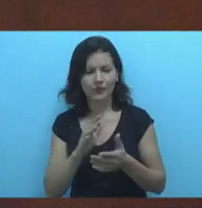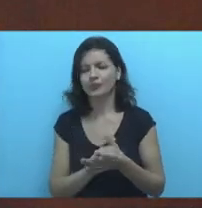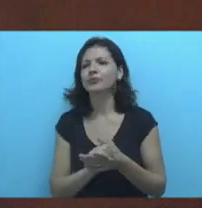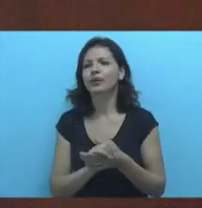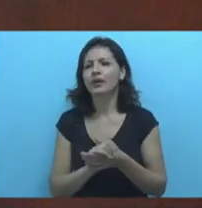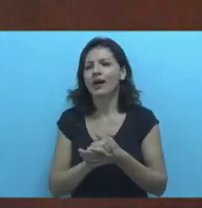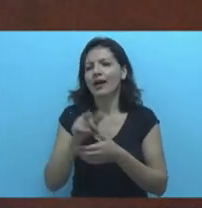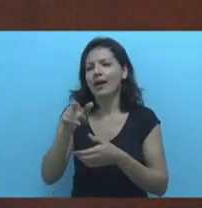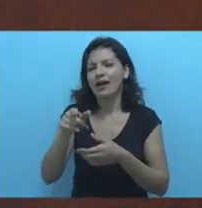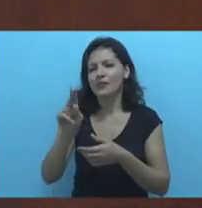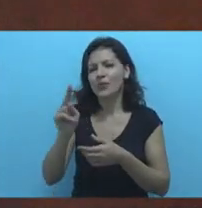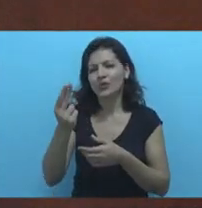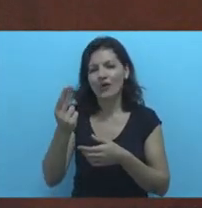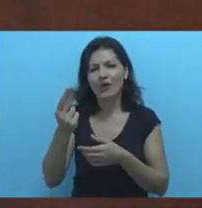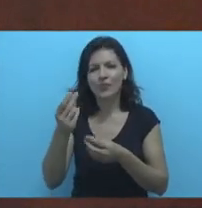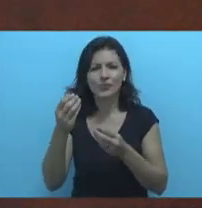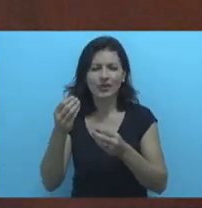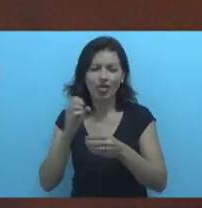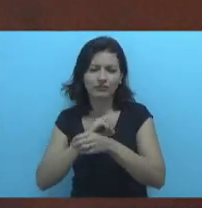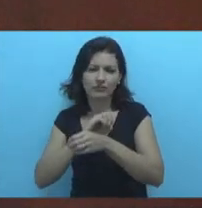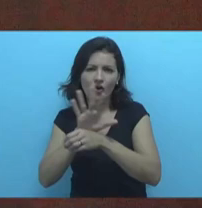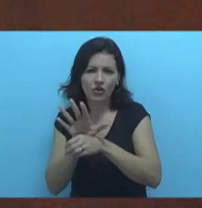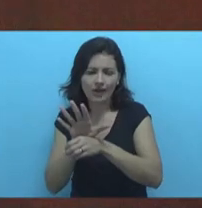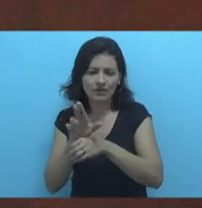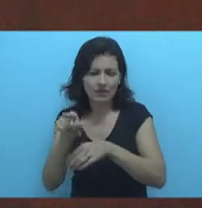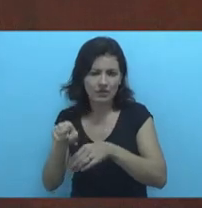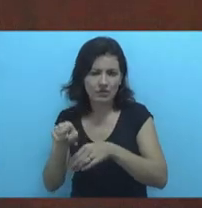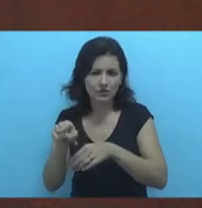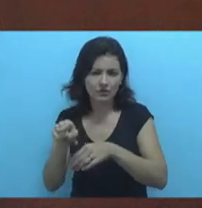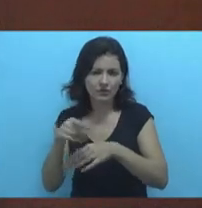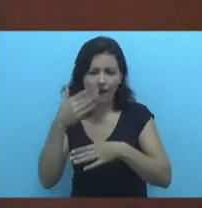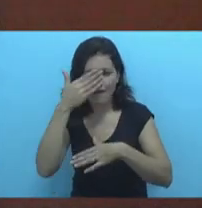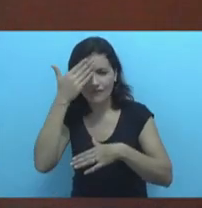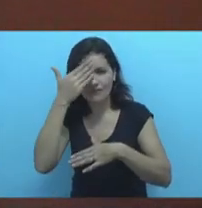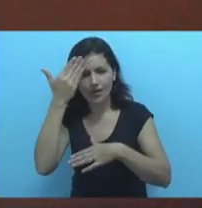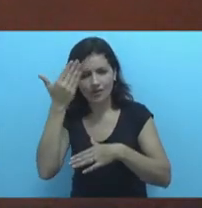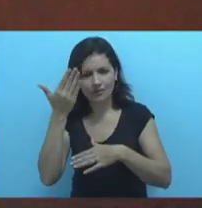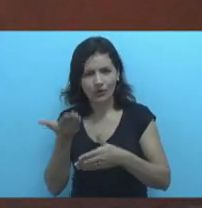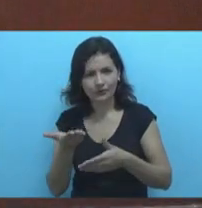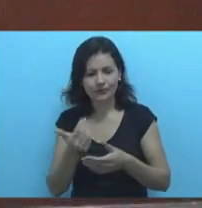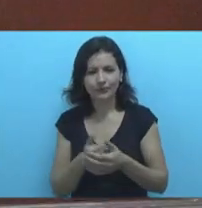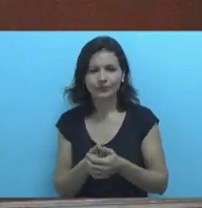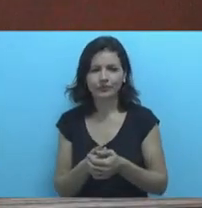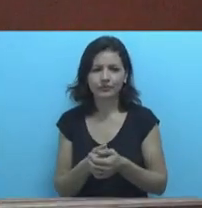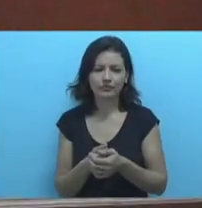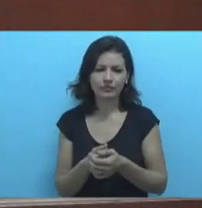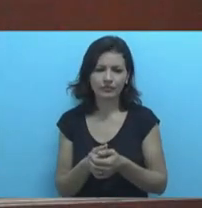pandemia. Y esa es una primera reflexión que yo quería